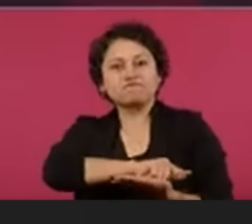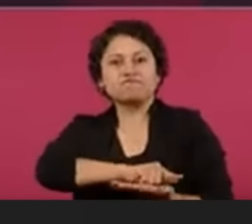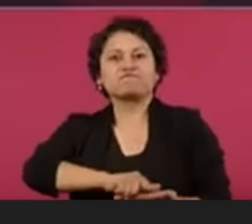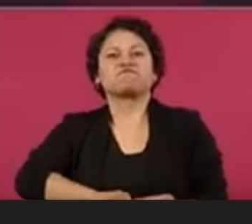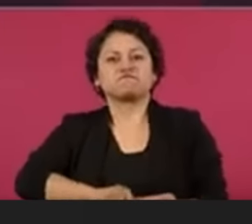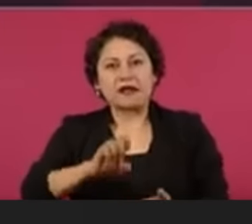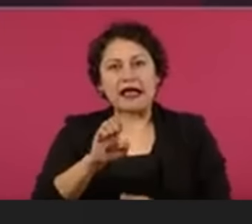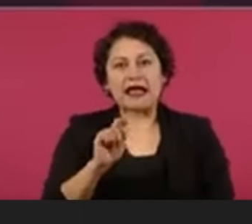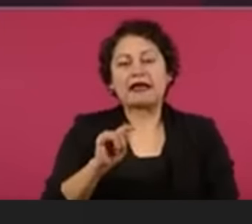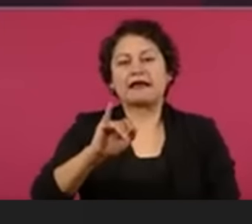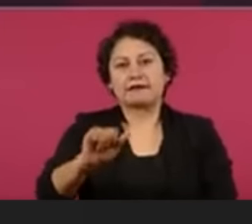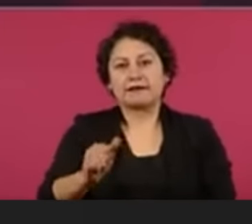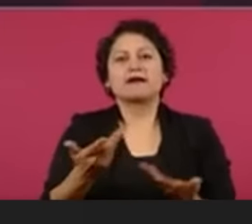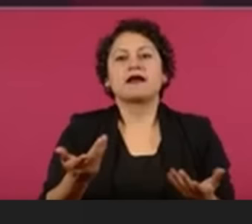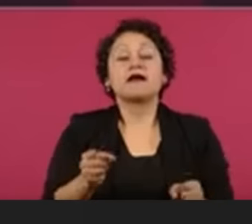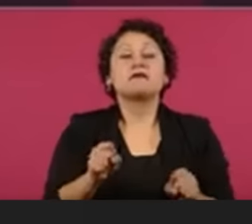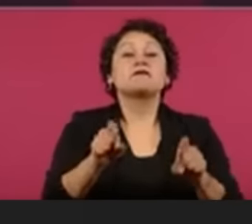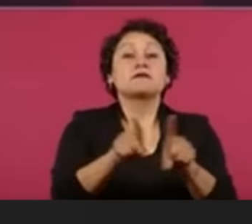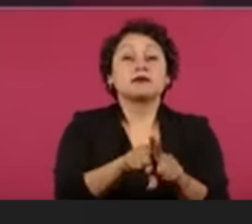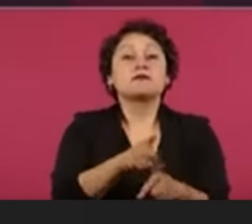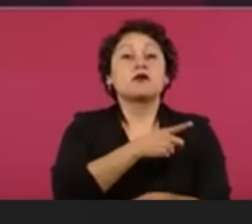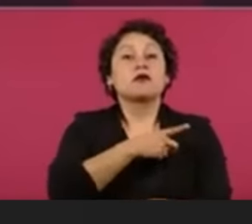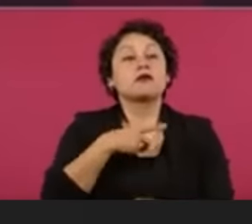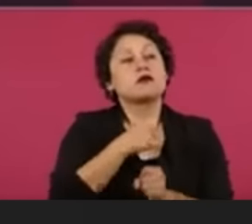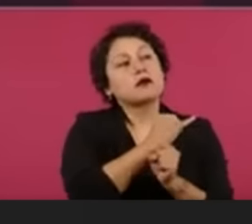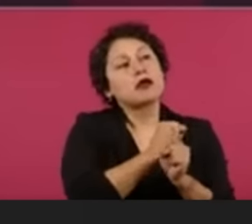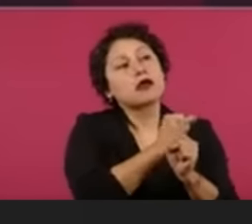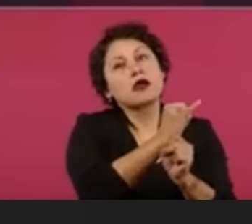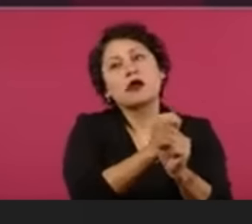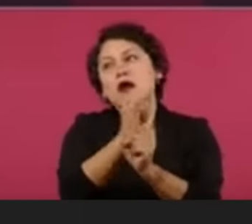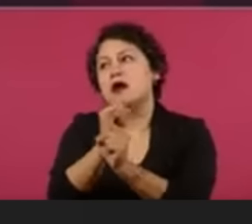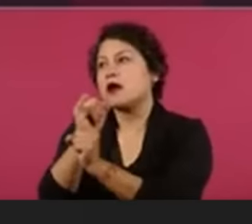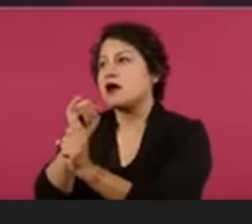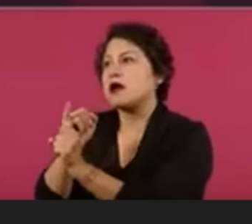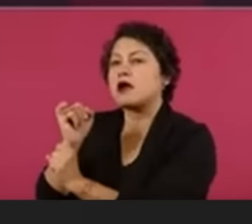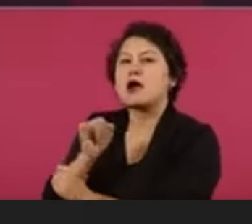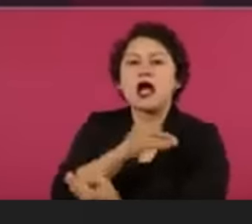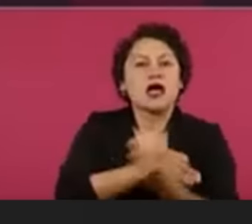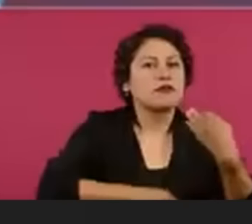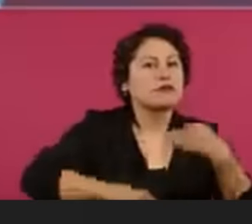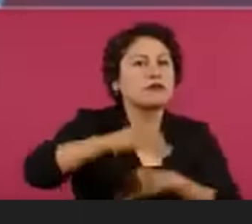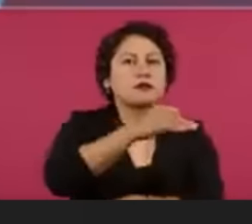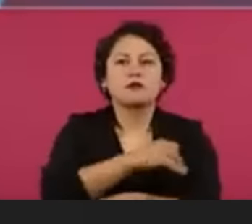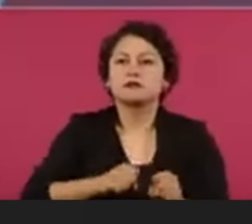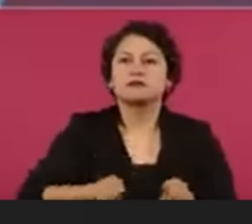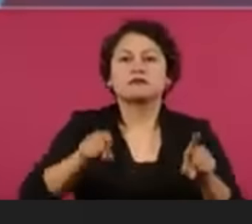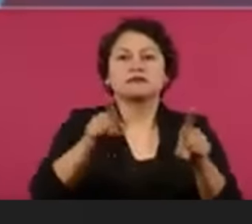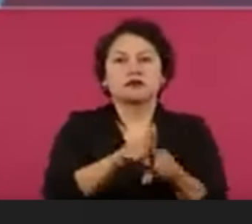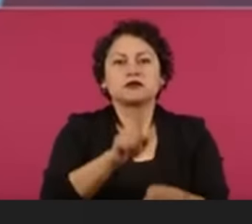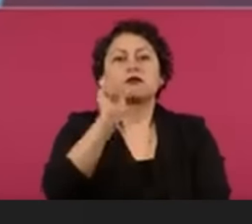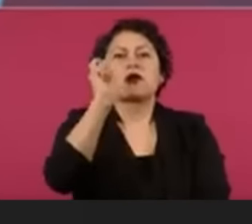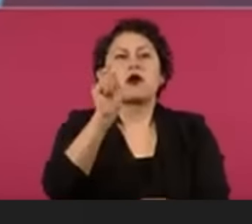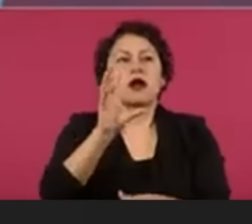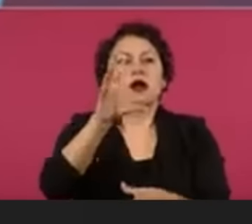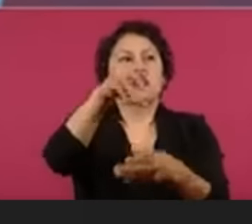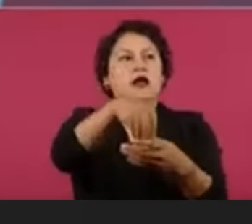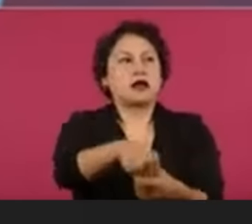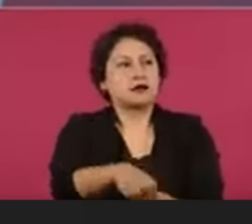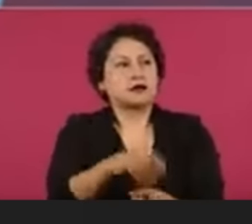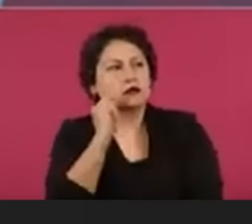en particular se centren en los regímenes opresores en el sentido amplio del concepto